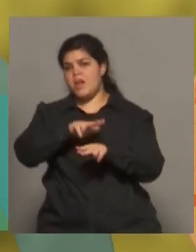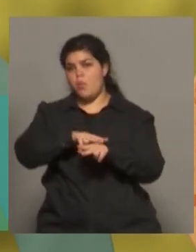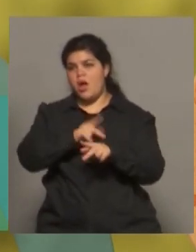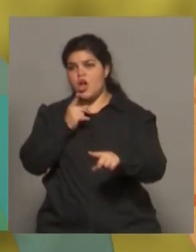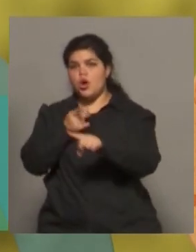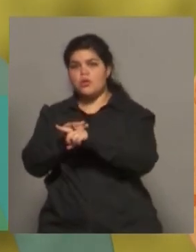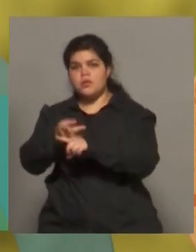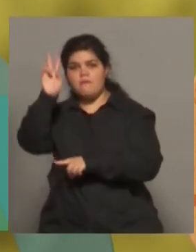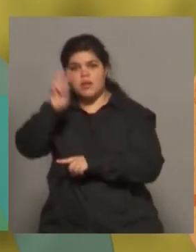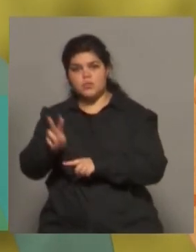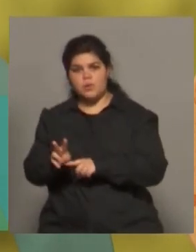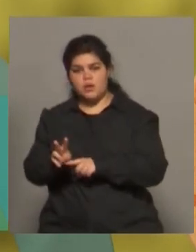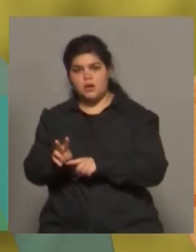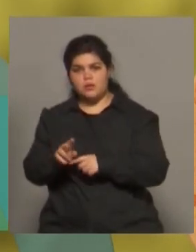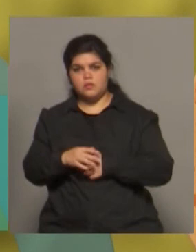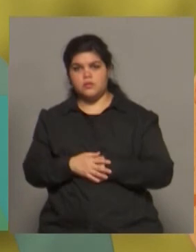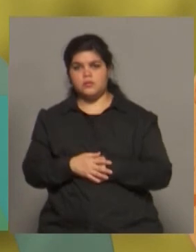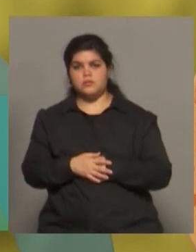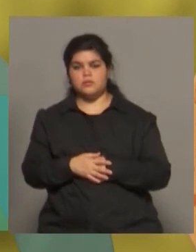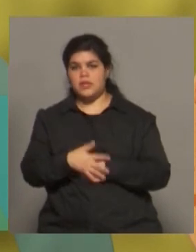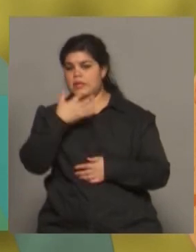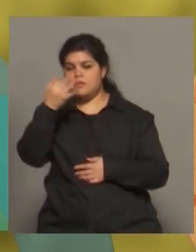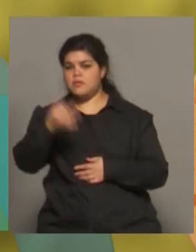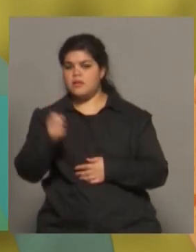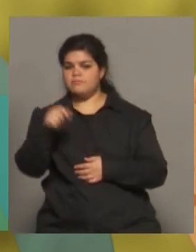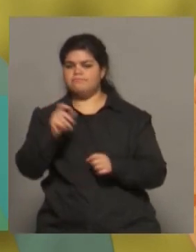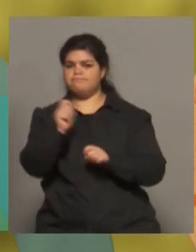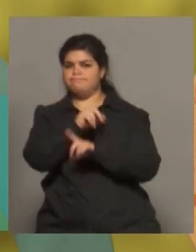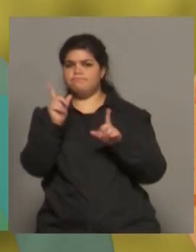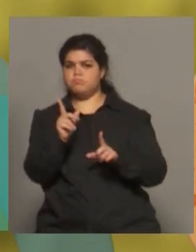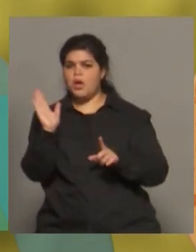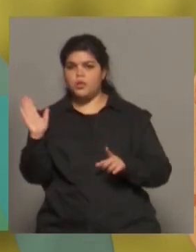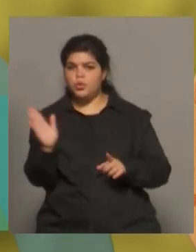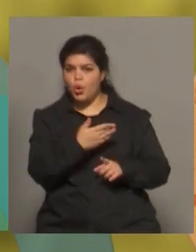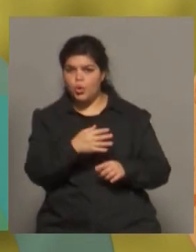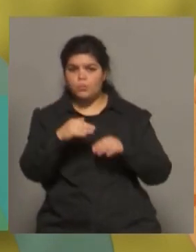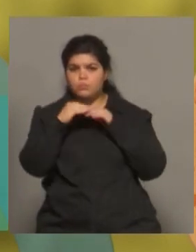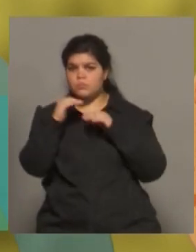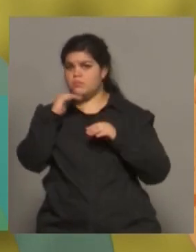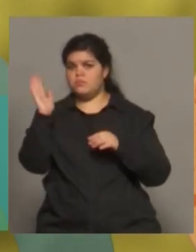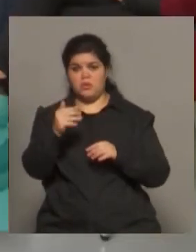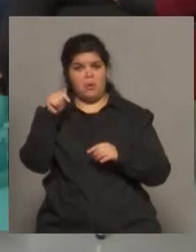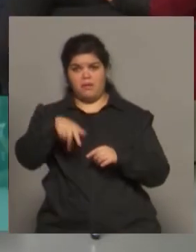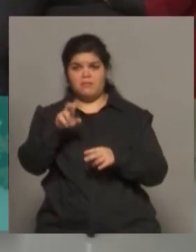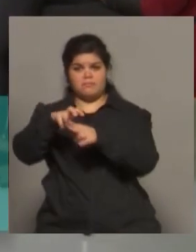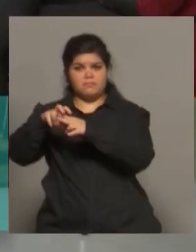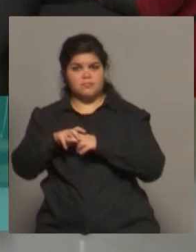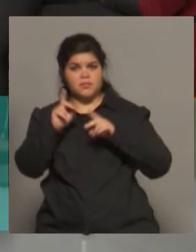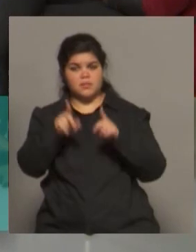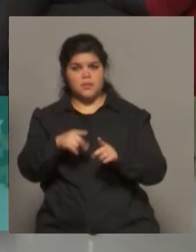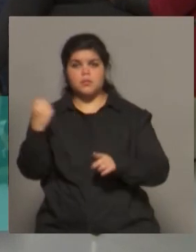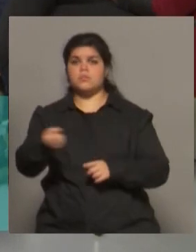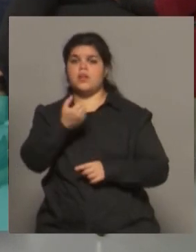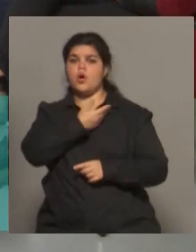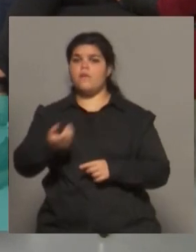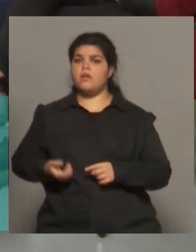Venezuela. Y la verdad que es para llamar la atención a todo el que mira y a todos los que estamos acá, de que vemos actualmente al gobierno